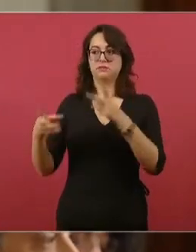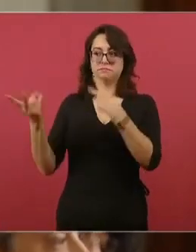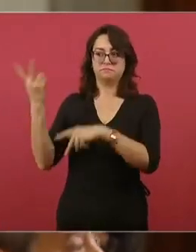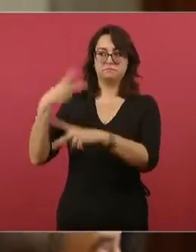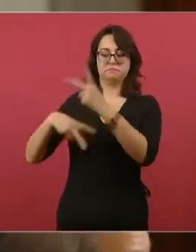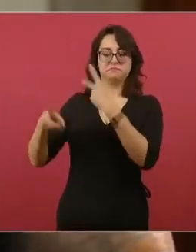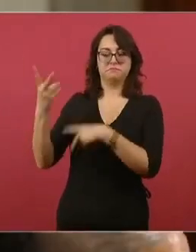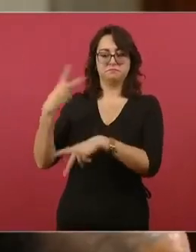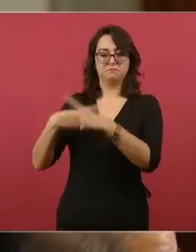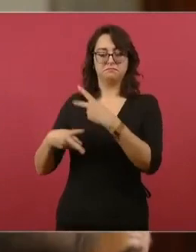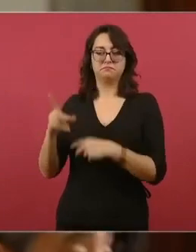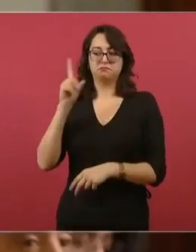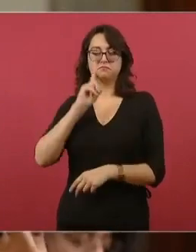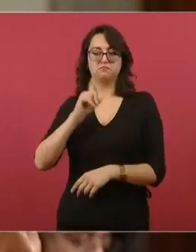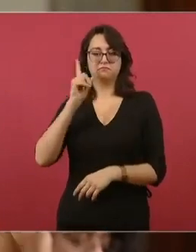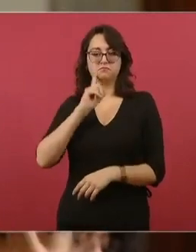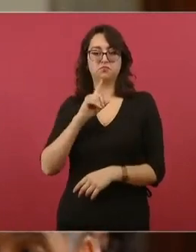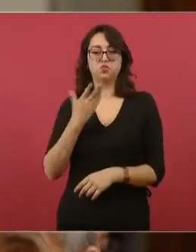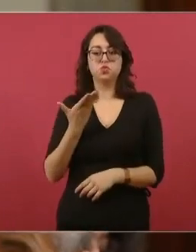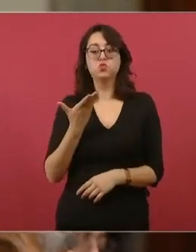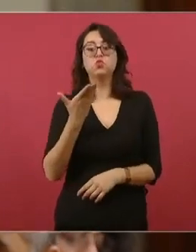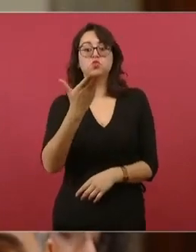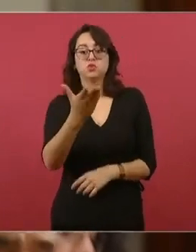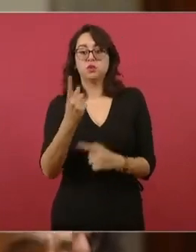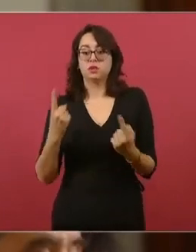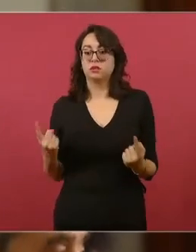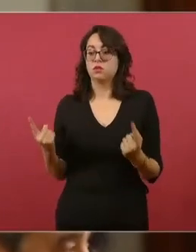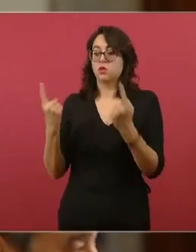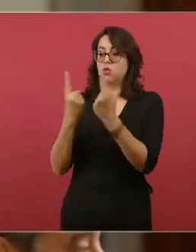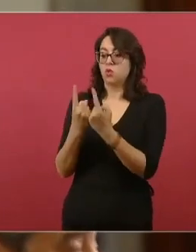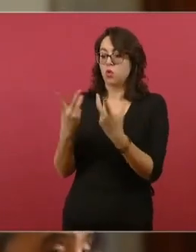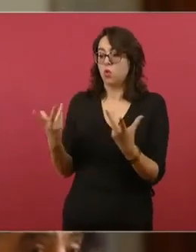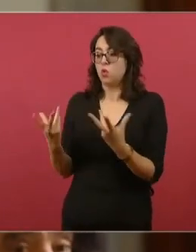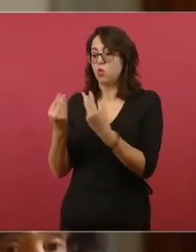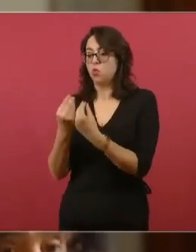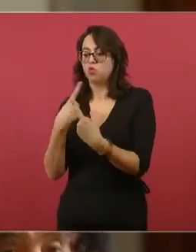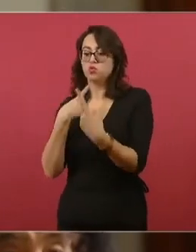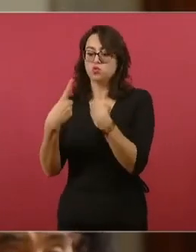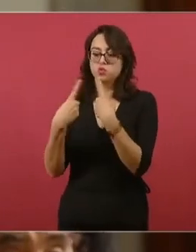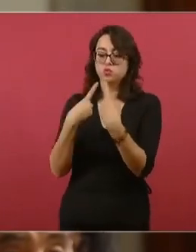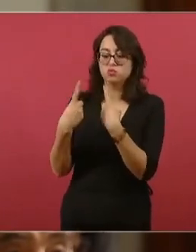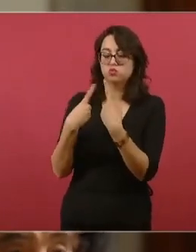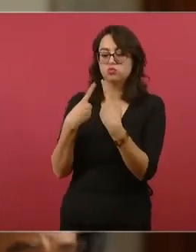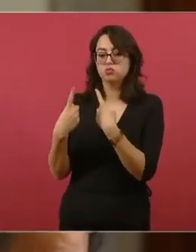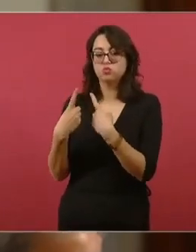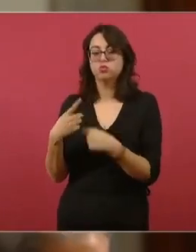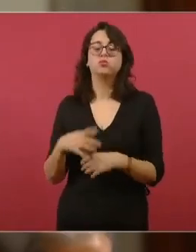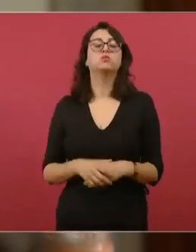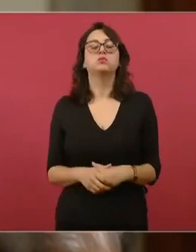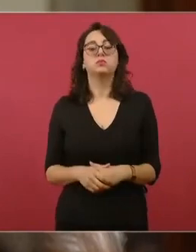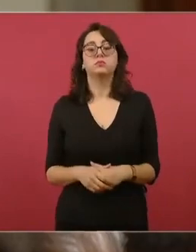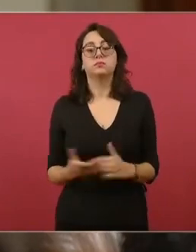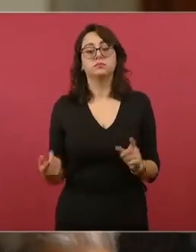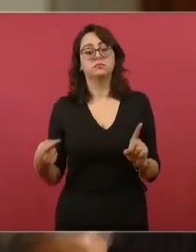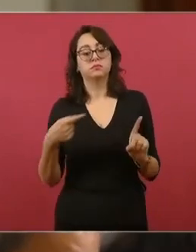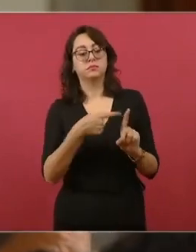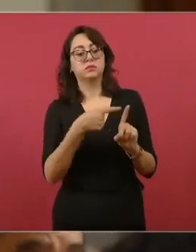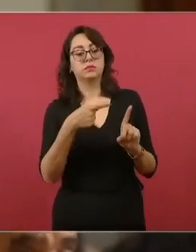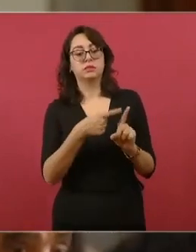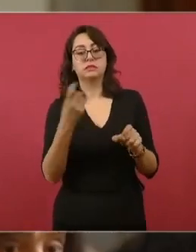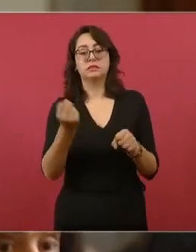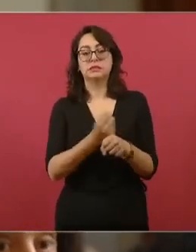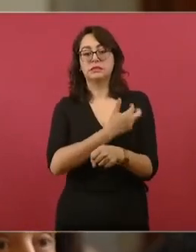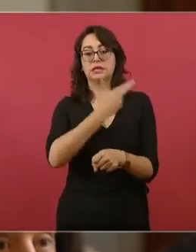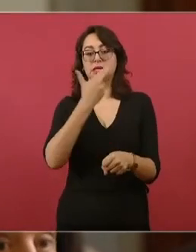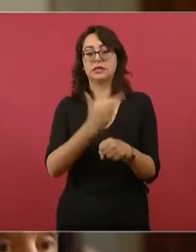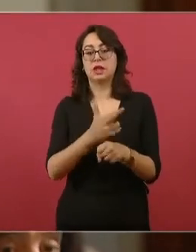el secretario de Gobernación o el exsecretario de Gobernación, Adán Augusto López Hernández, dio a conocer que le presentó su renuncia.